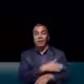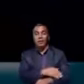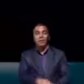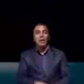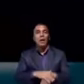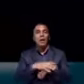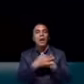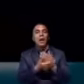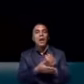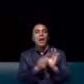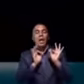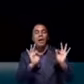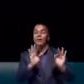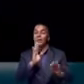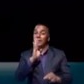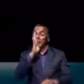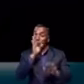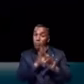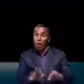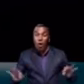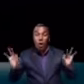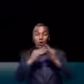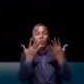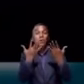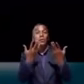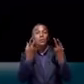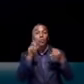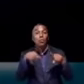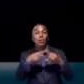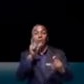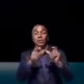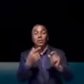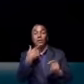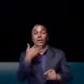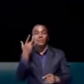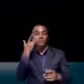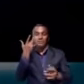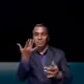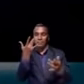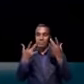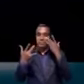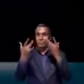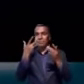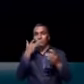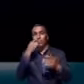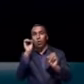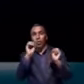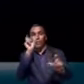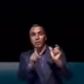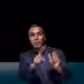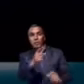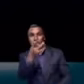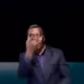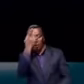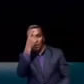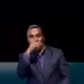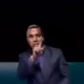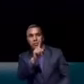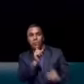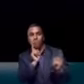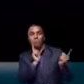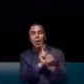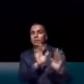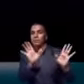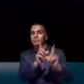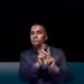antes, es la higiene, el lavado de manos. Evitar el contacto con la cara y evitar la exposición a una persona que esté con un proceso